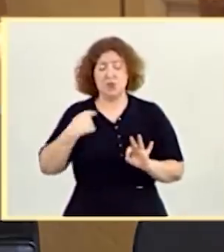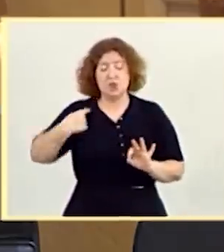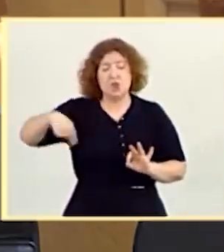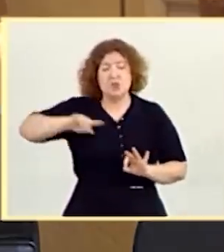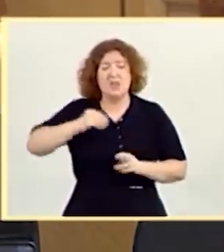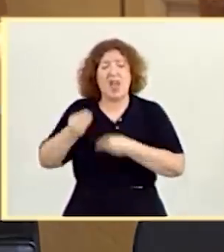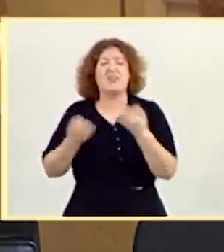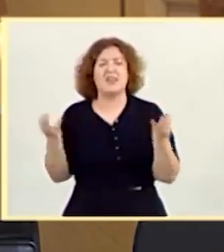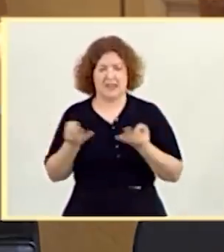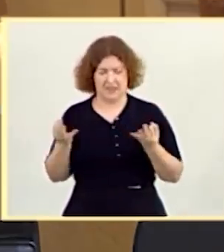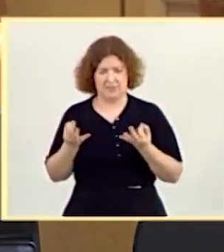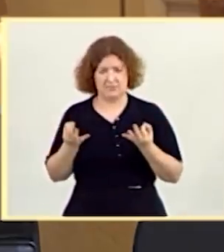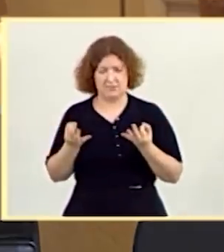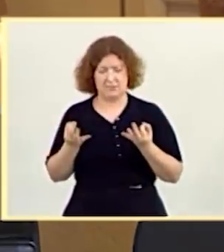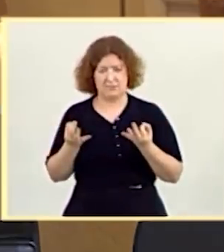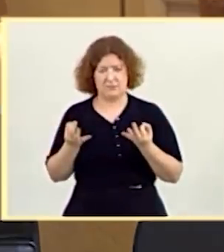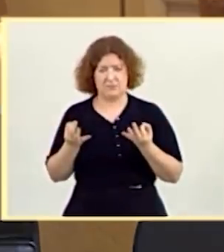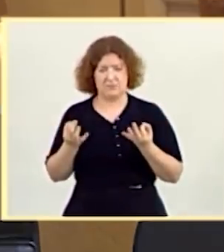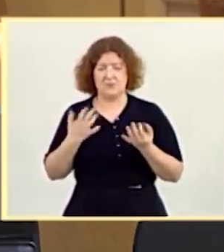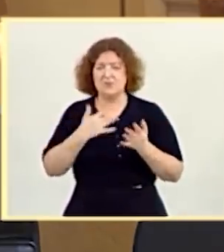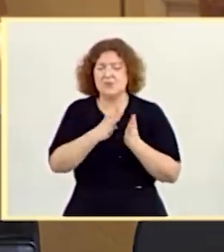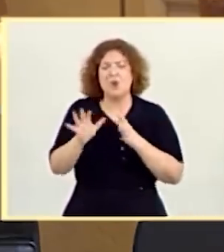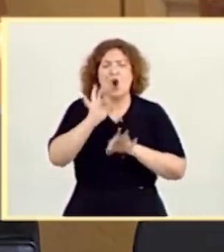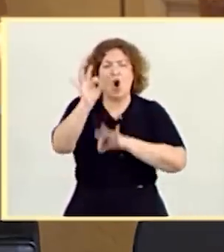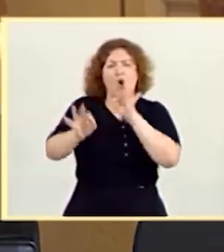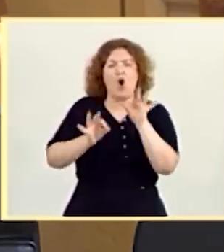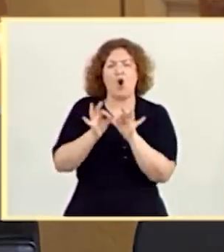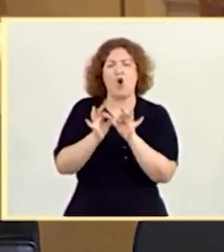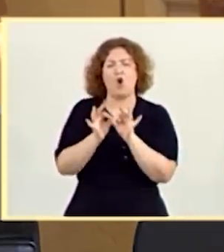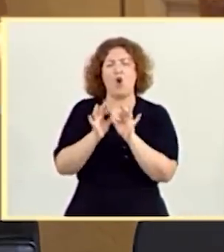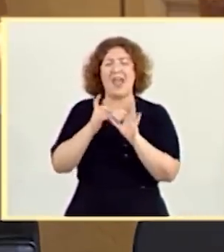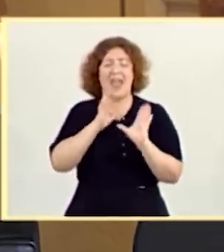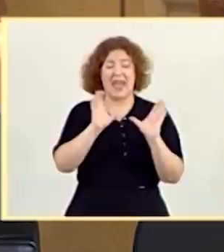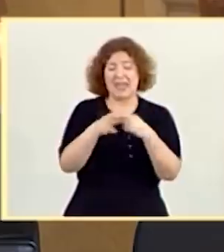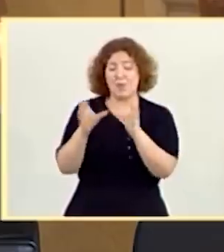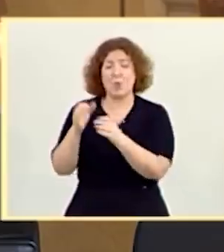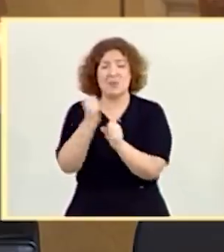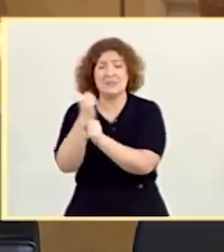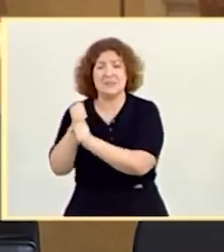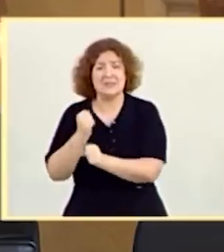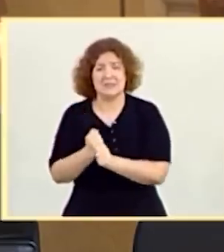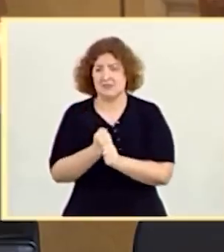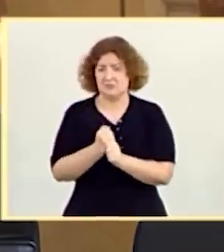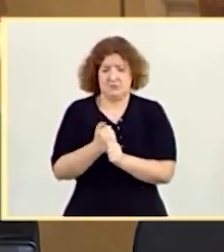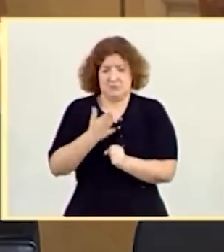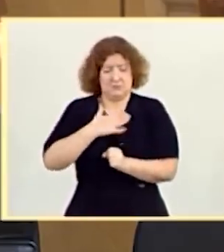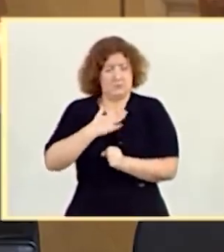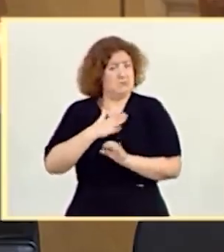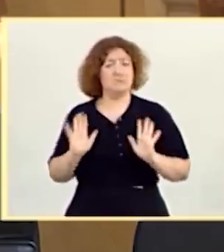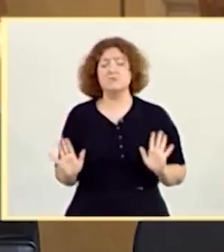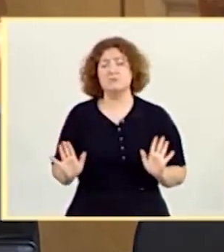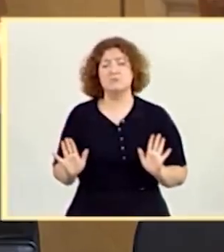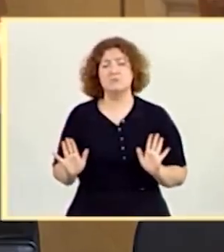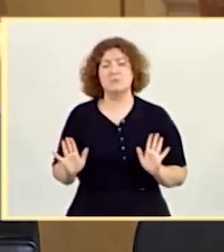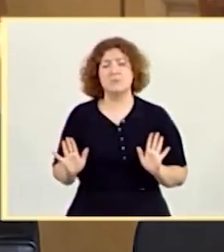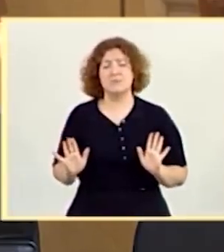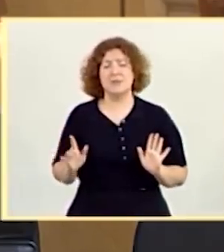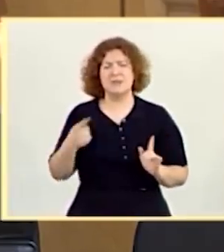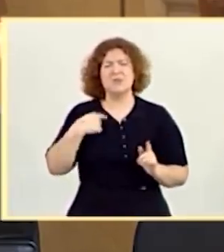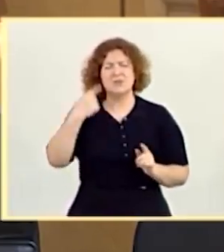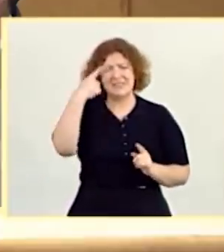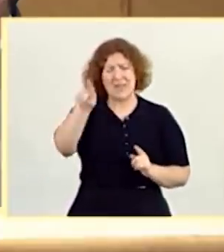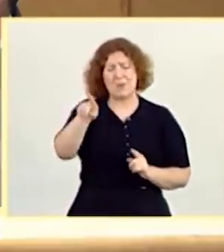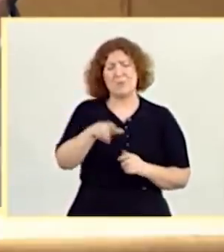propuesta de cese completamente irregular? Y que a todas luces, evidentemente, él dice que ni él ni nadie de